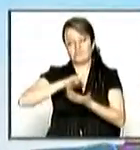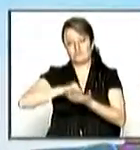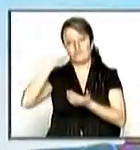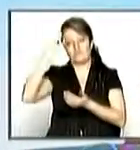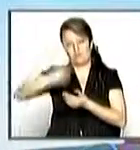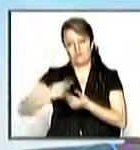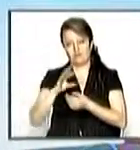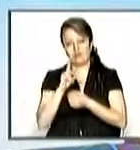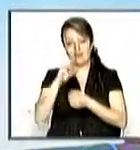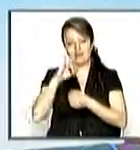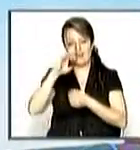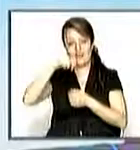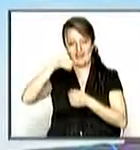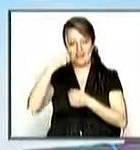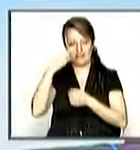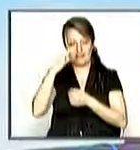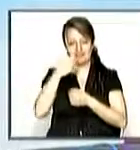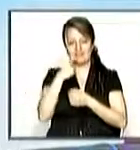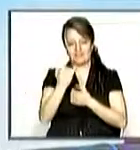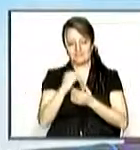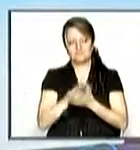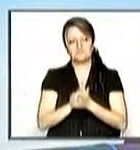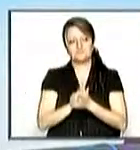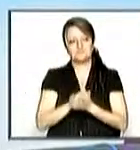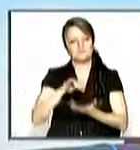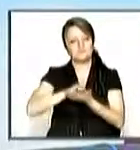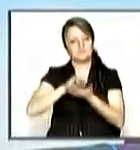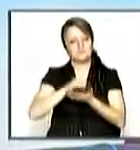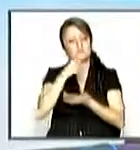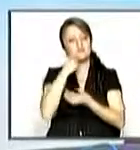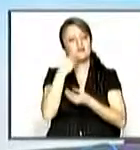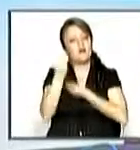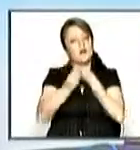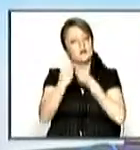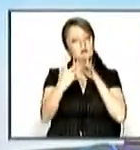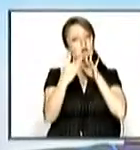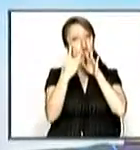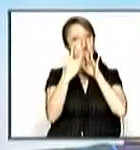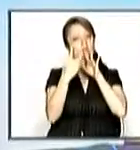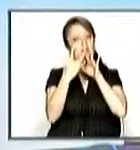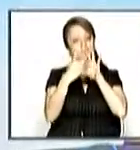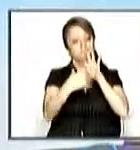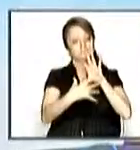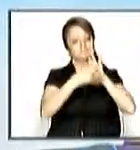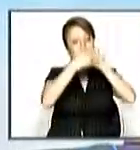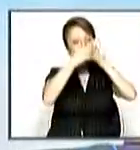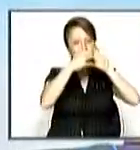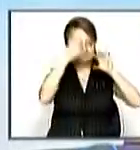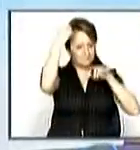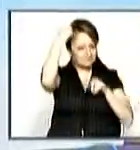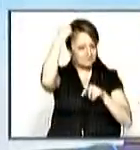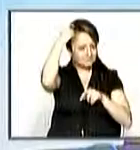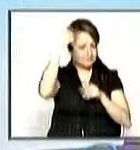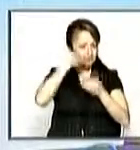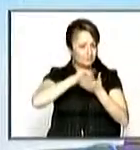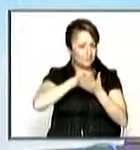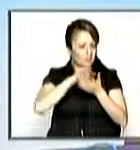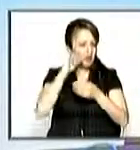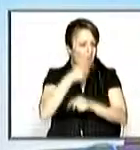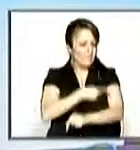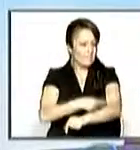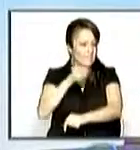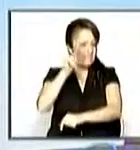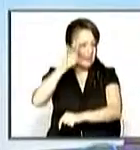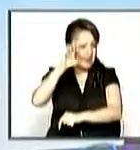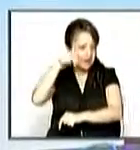diente, o la muela, o lo como se llama. Porque es que eso va conectado al cerebro, con un nervio, con una arteria, con una vena, con